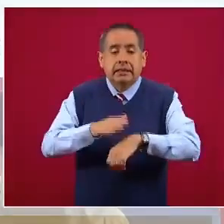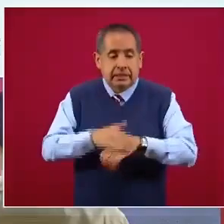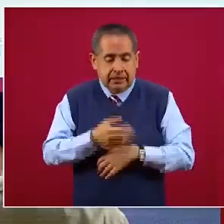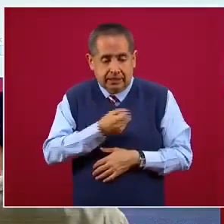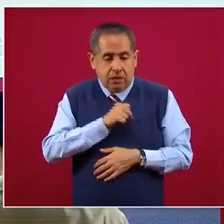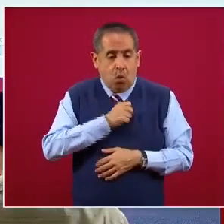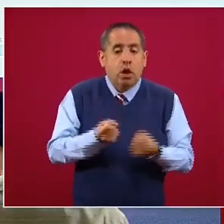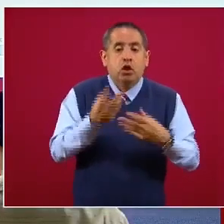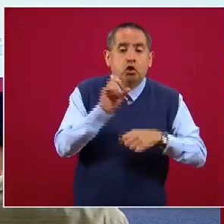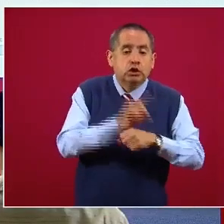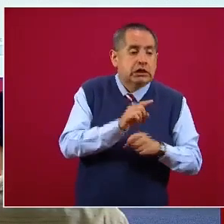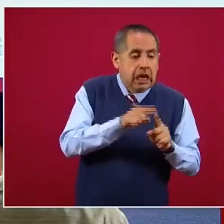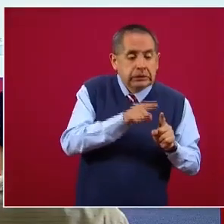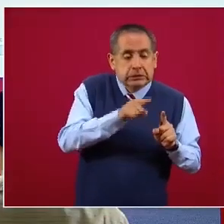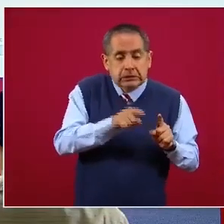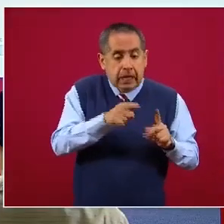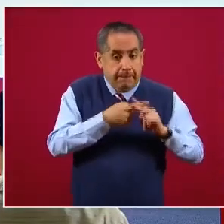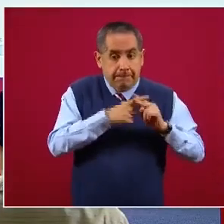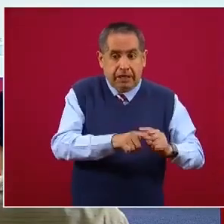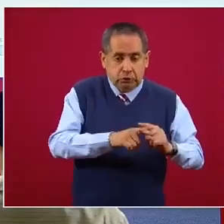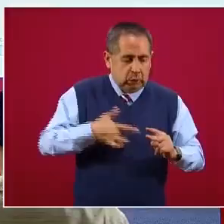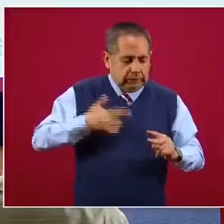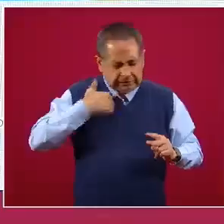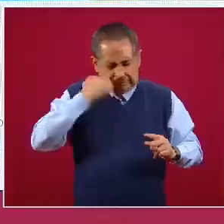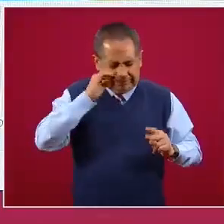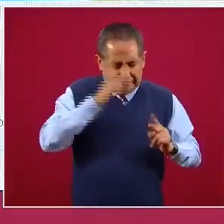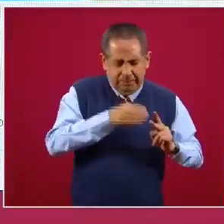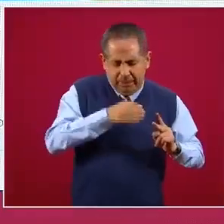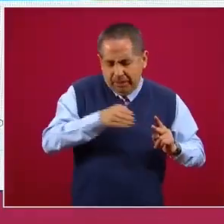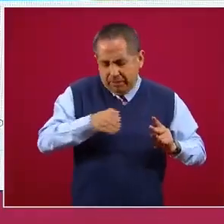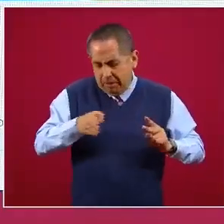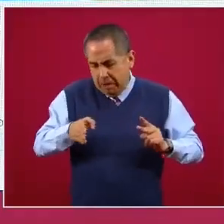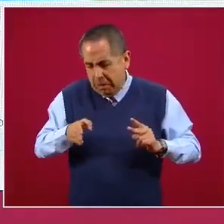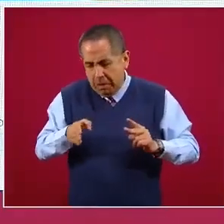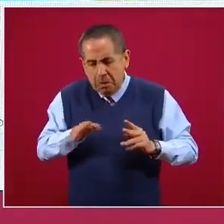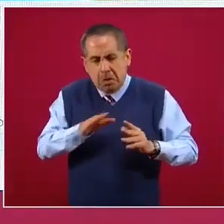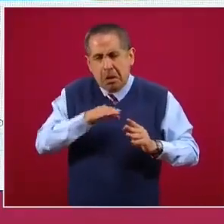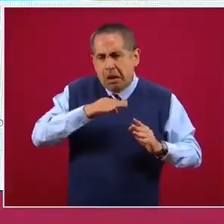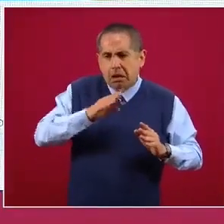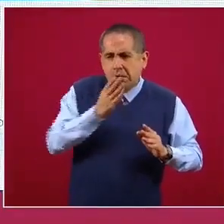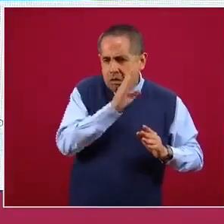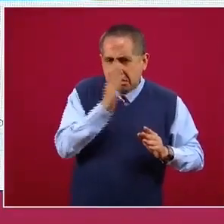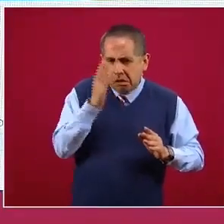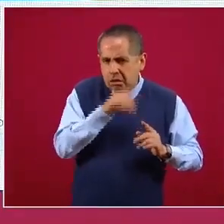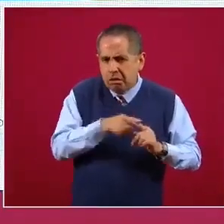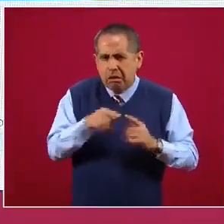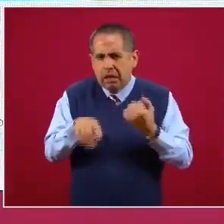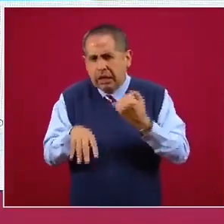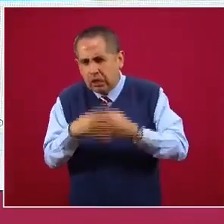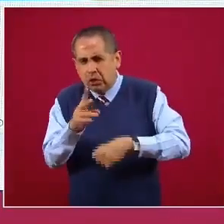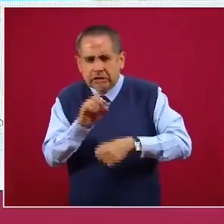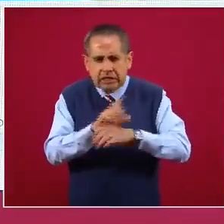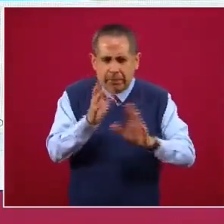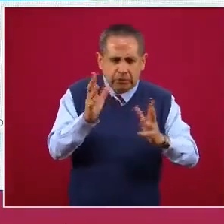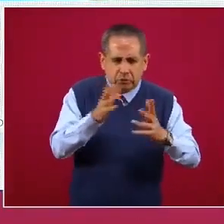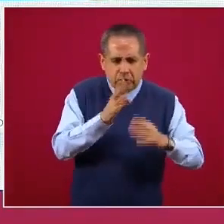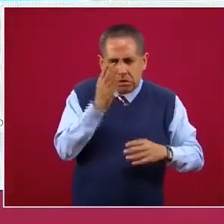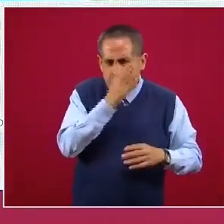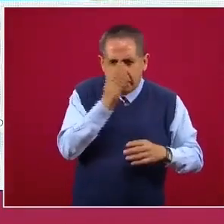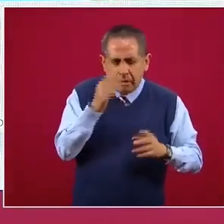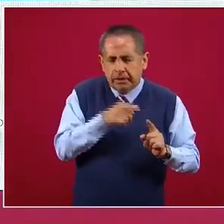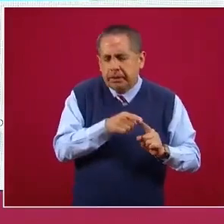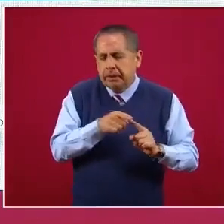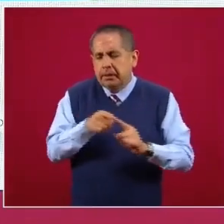días transcurridos desde el inicio de los síntomas. Es hasta cierto punto arbitrario. Consideramos 14 días para las personas que